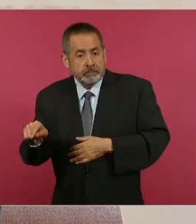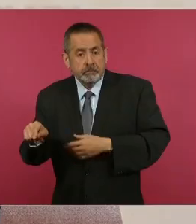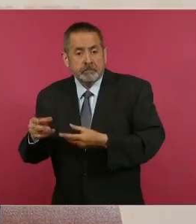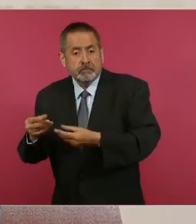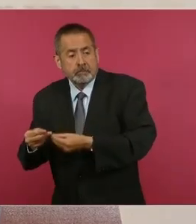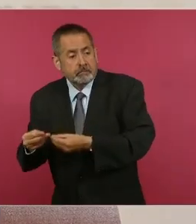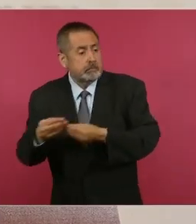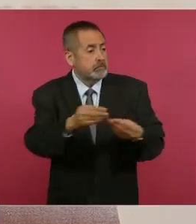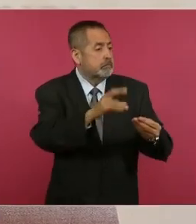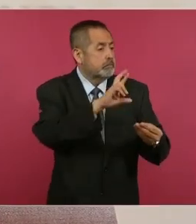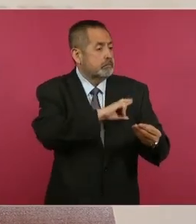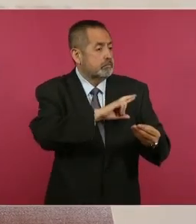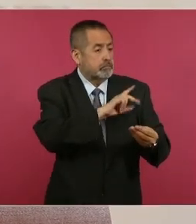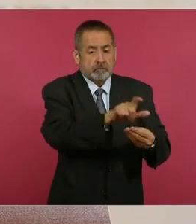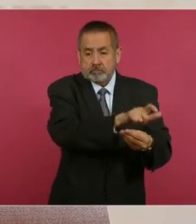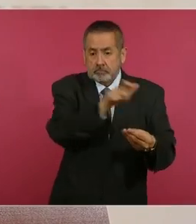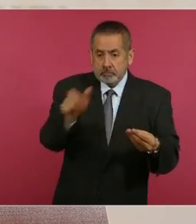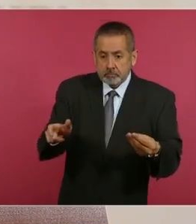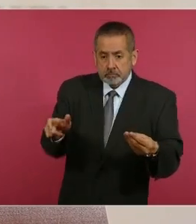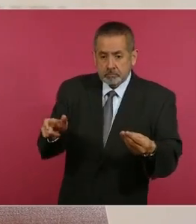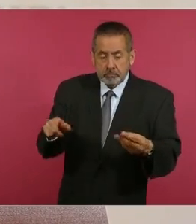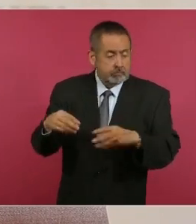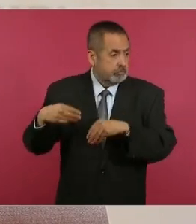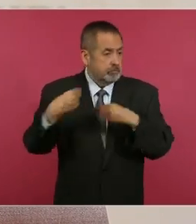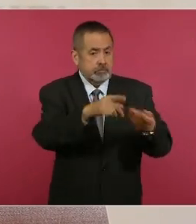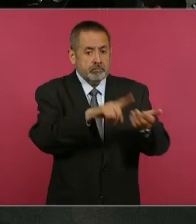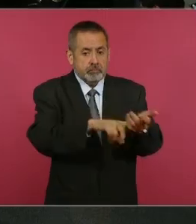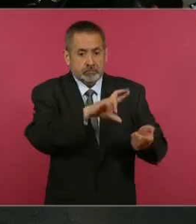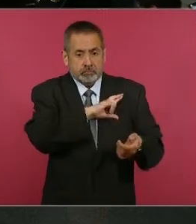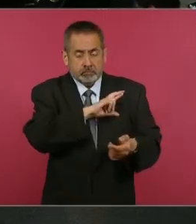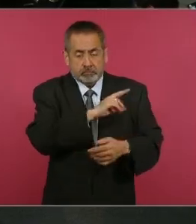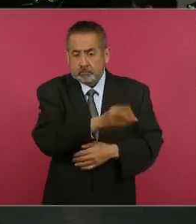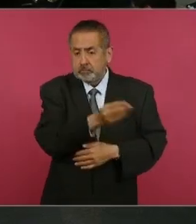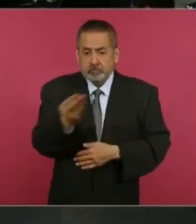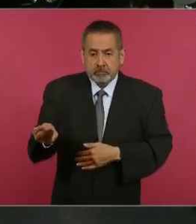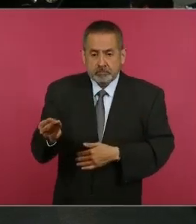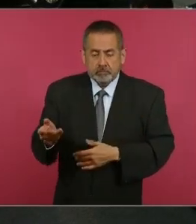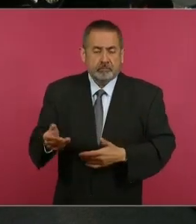rentó, pasa a una empresa privada. Privada.